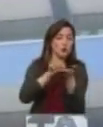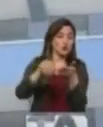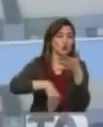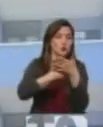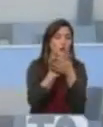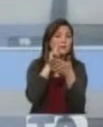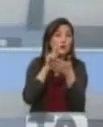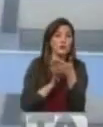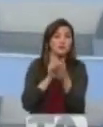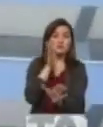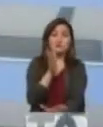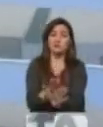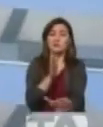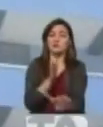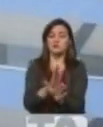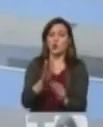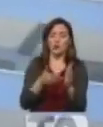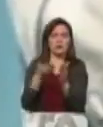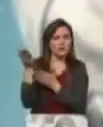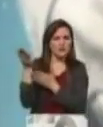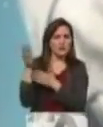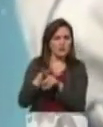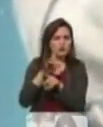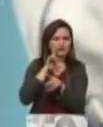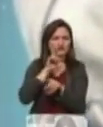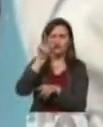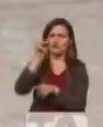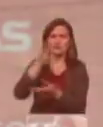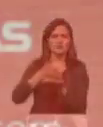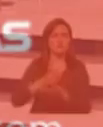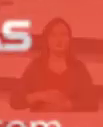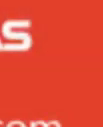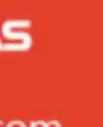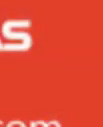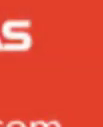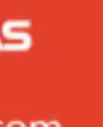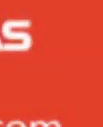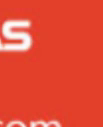para evitar que estas situaciones se repitan. Helen Quiñones, 24 horas.